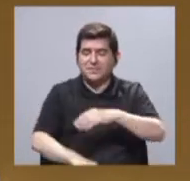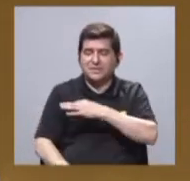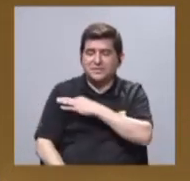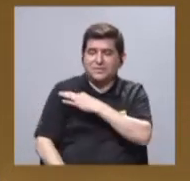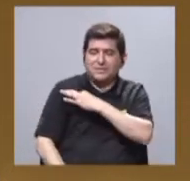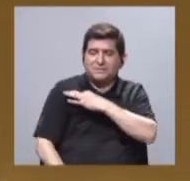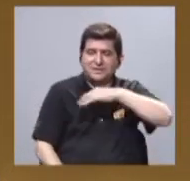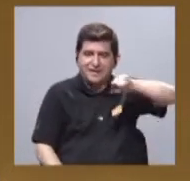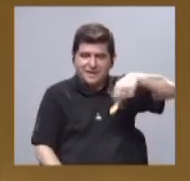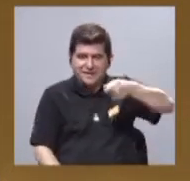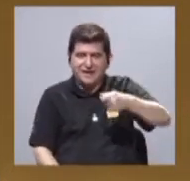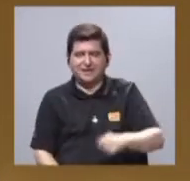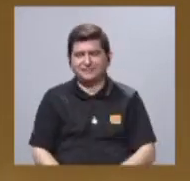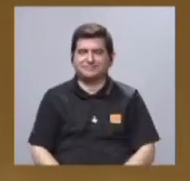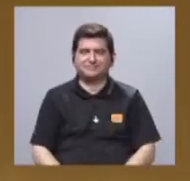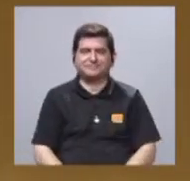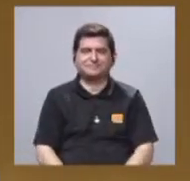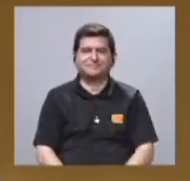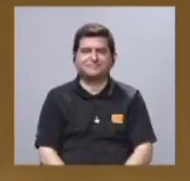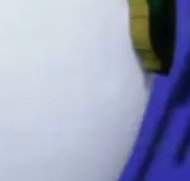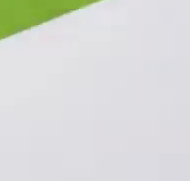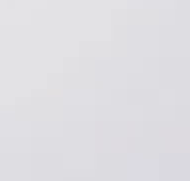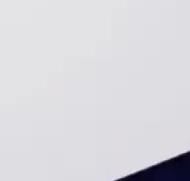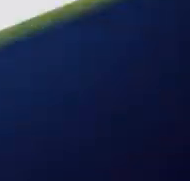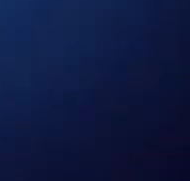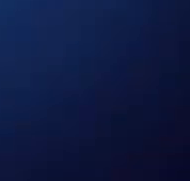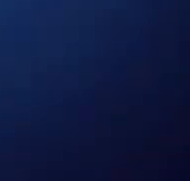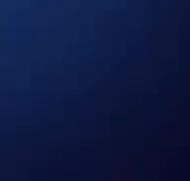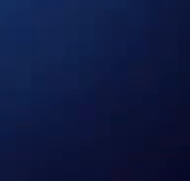en cuanto el canal nos los indique. Regresamos.